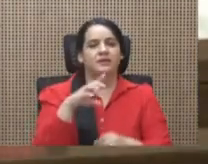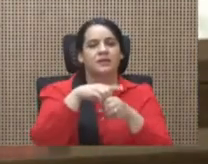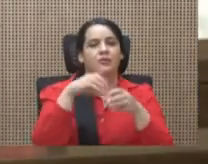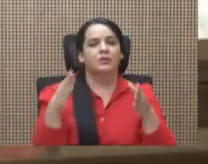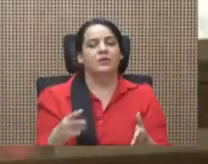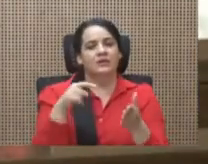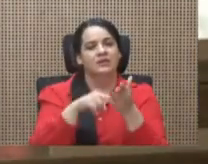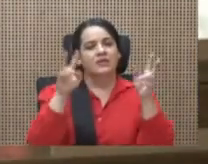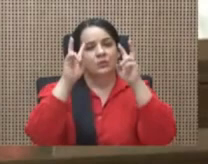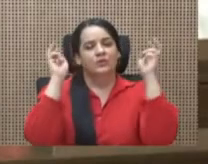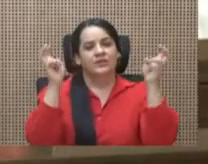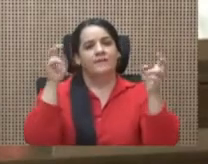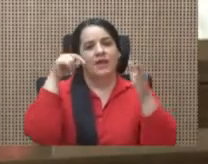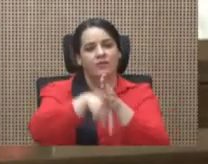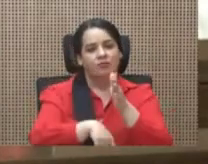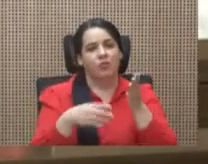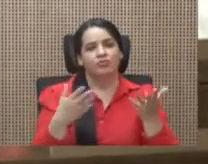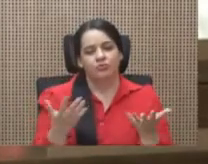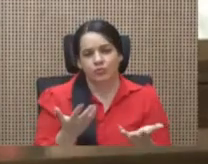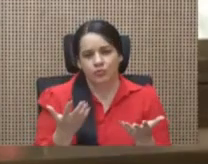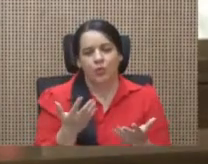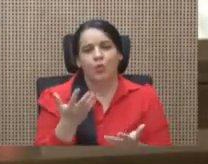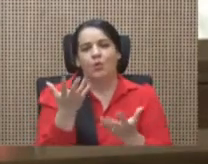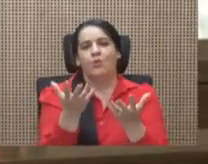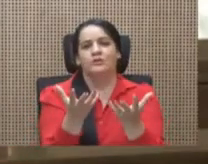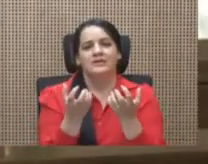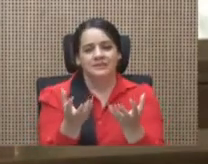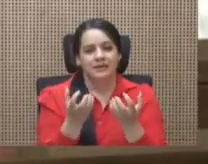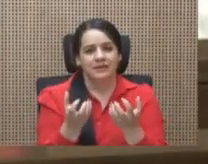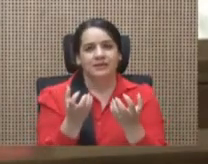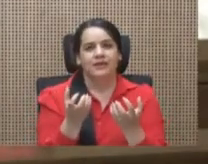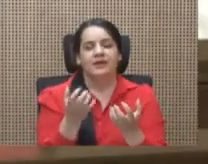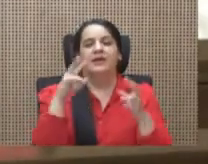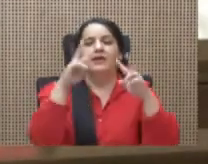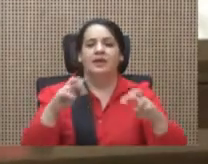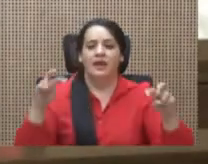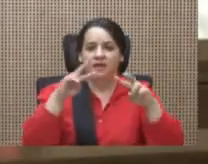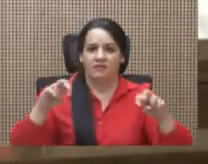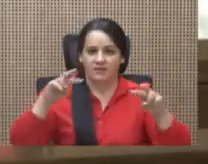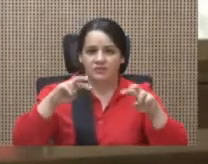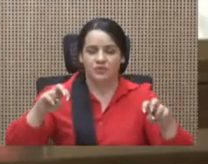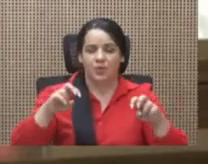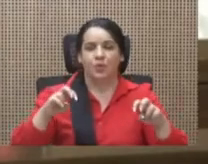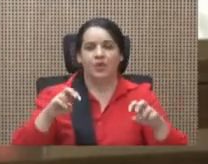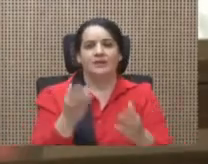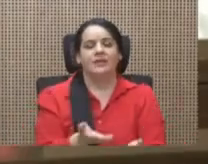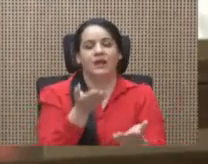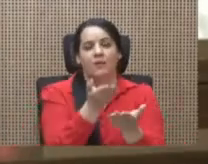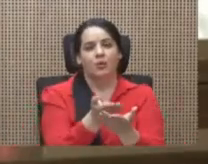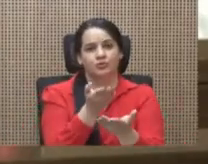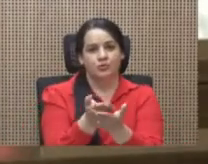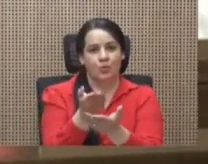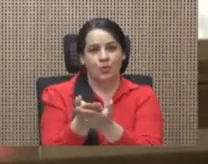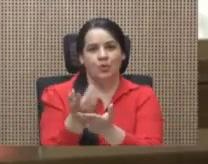tema que en el fondo lo que se persigue es la revisión de la moción